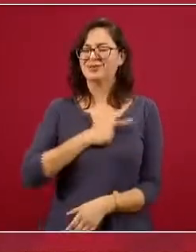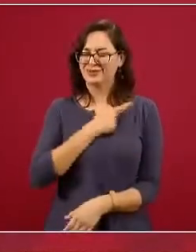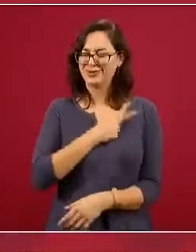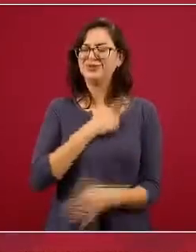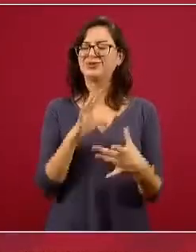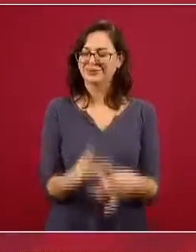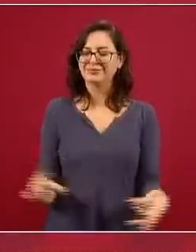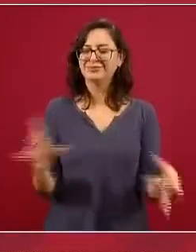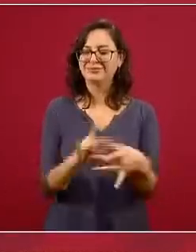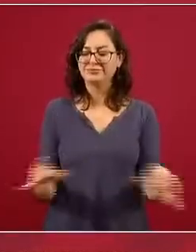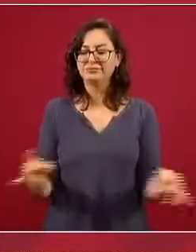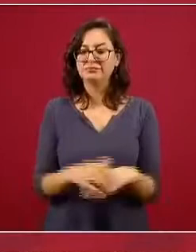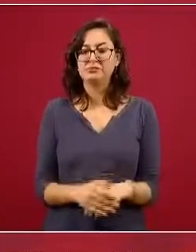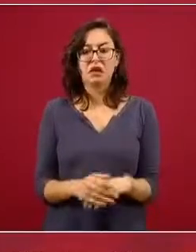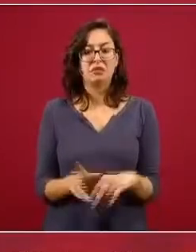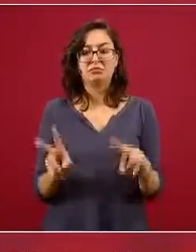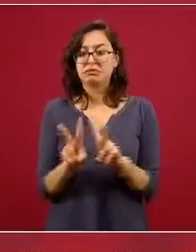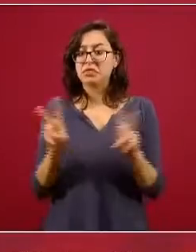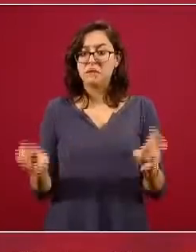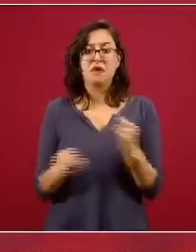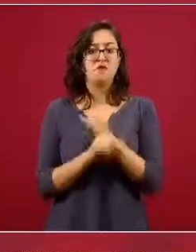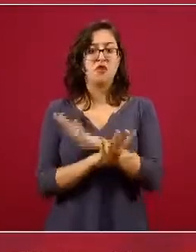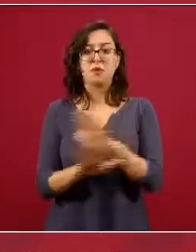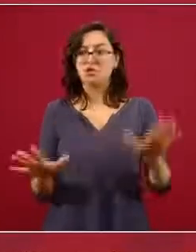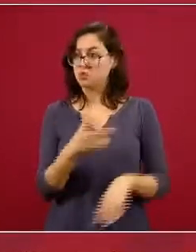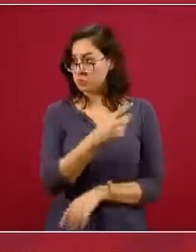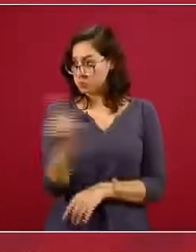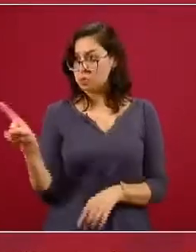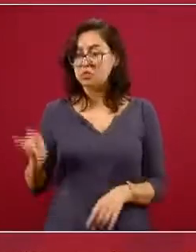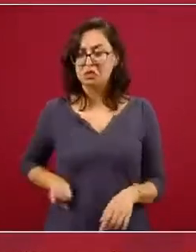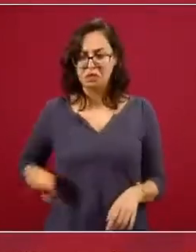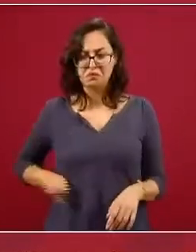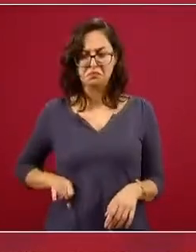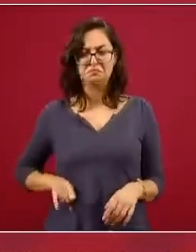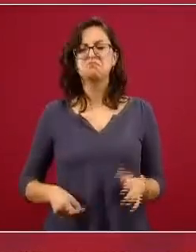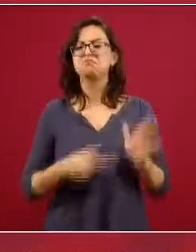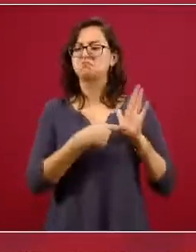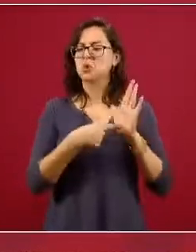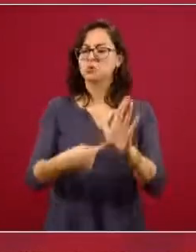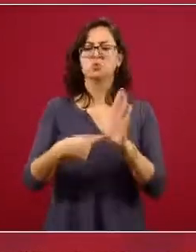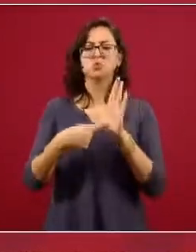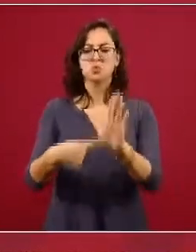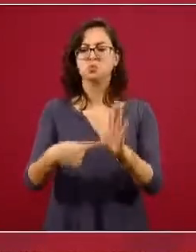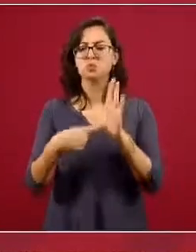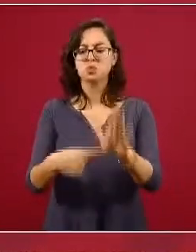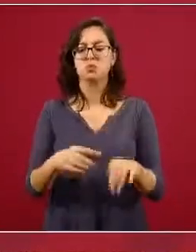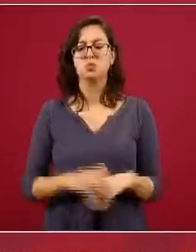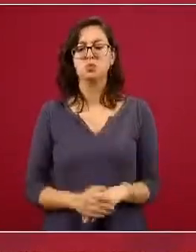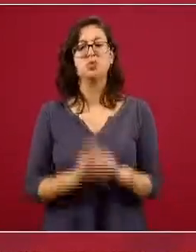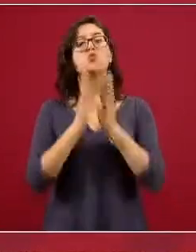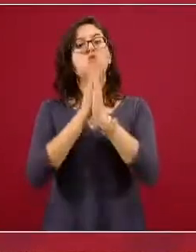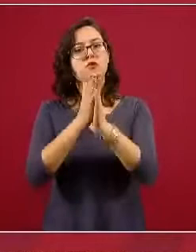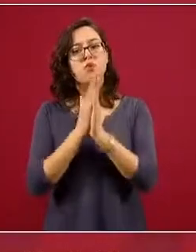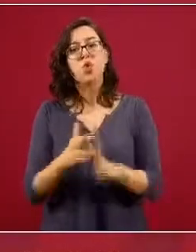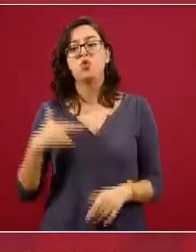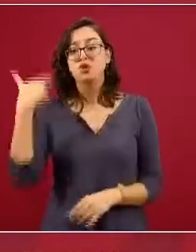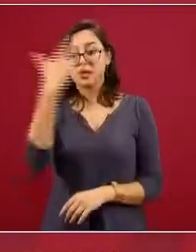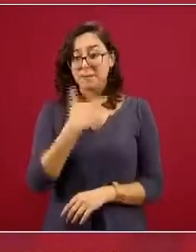aquí y que han sido de interés público, los seguimos presentando. Les suplico, revisen el